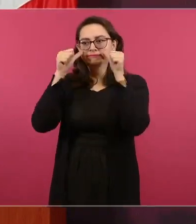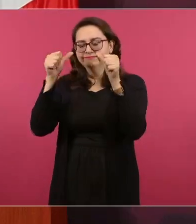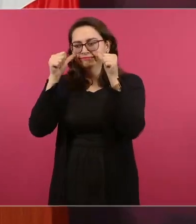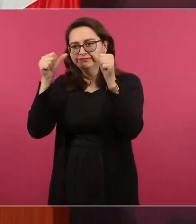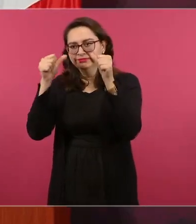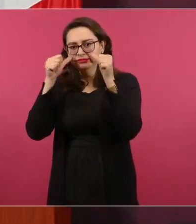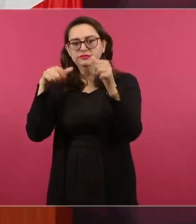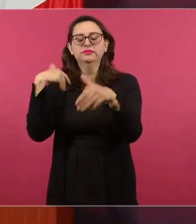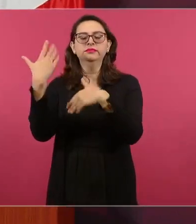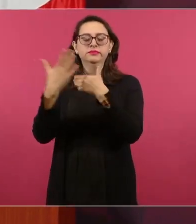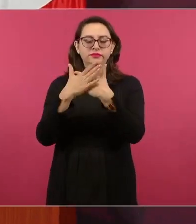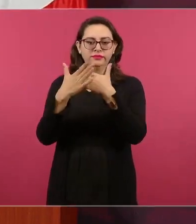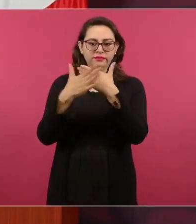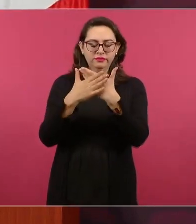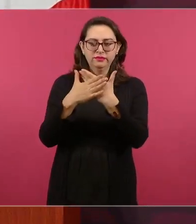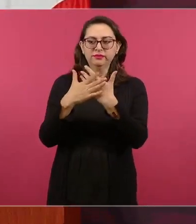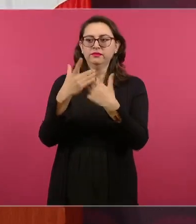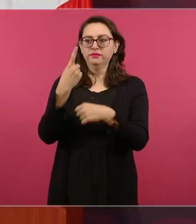en la mañana,